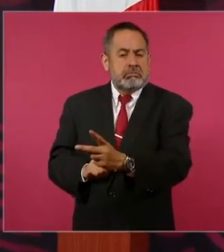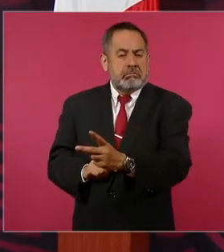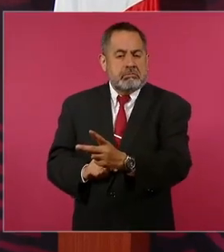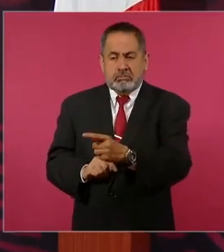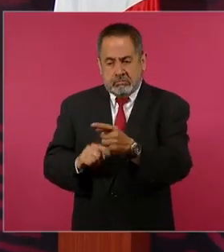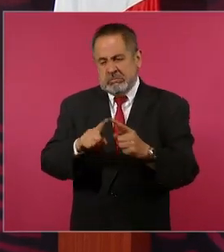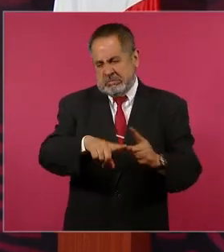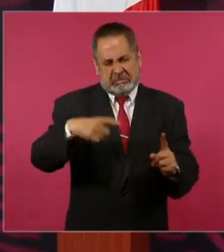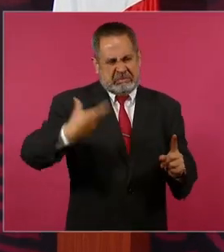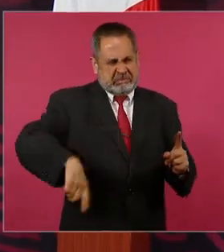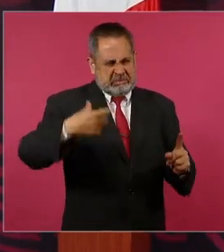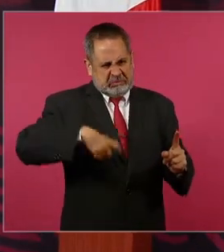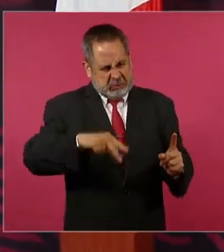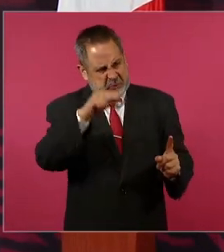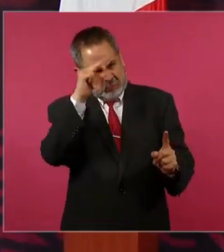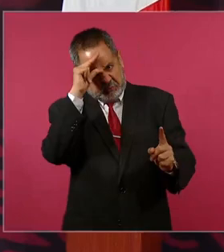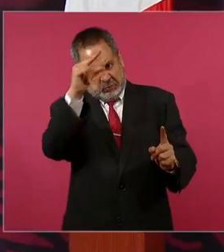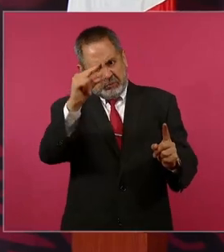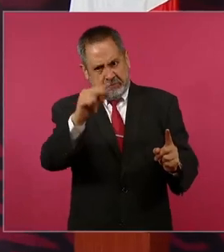sabiondo,